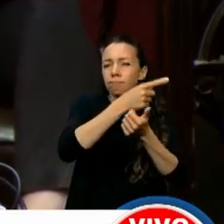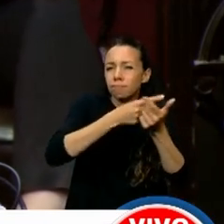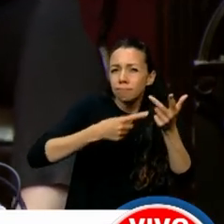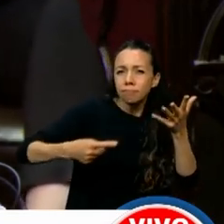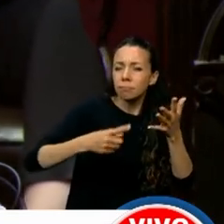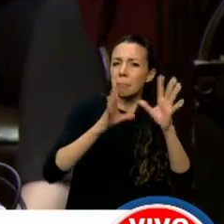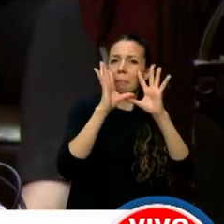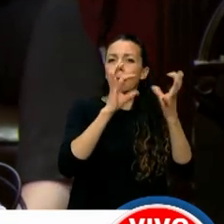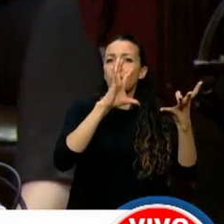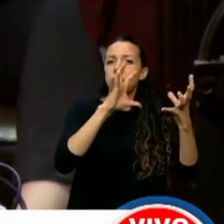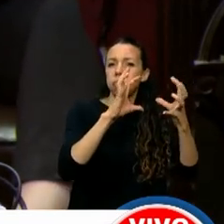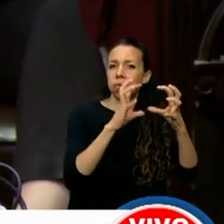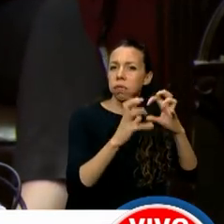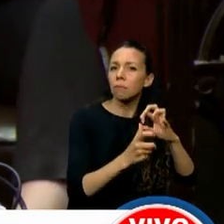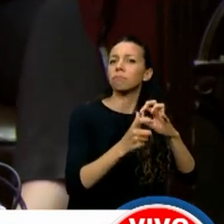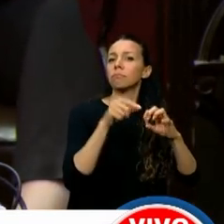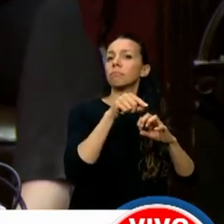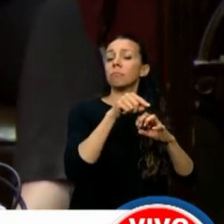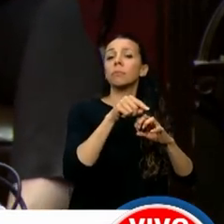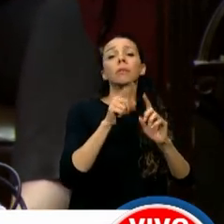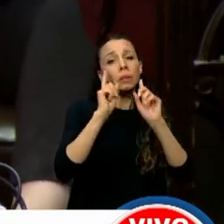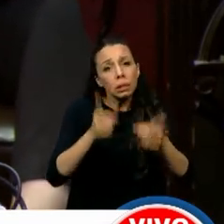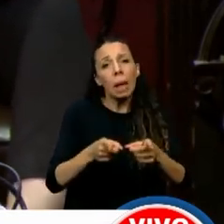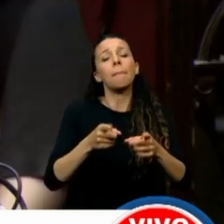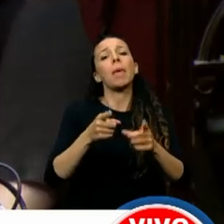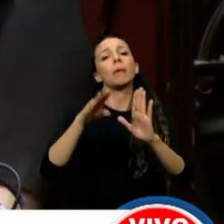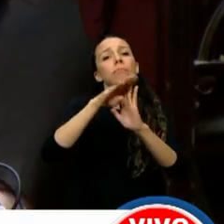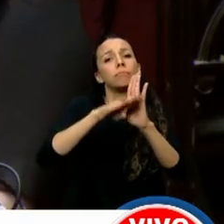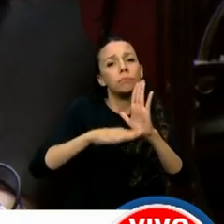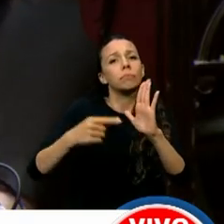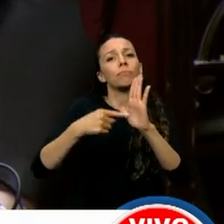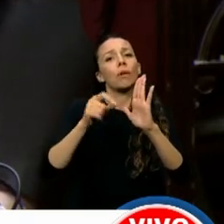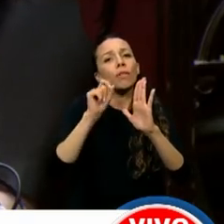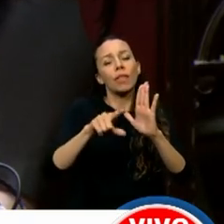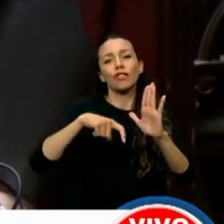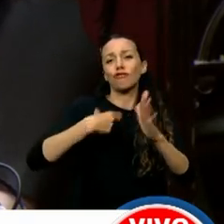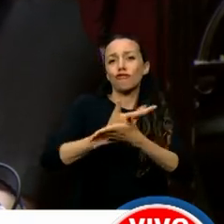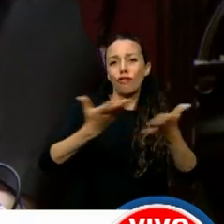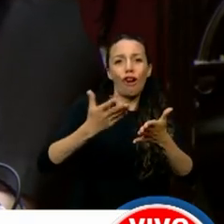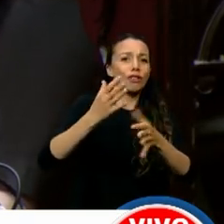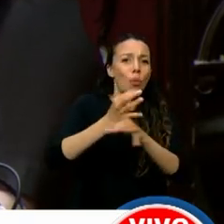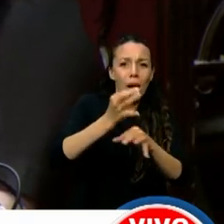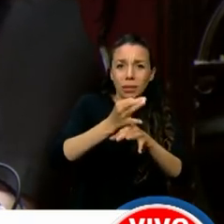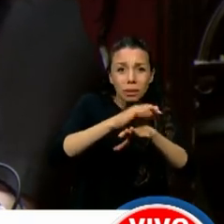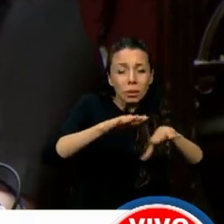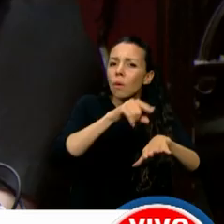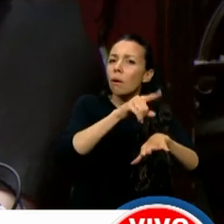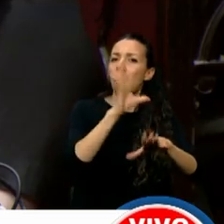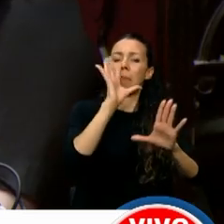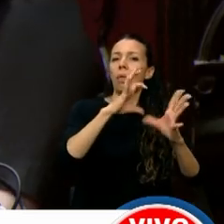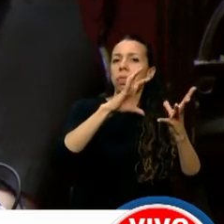y particularmente las políticas socioeducativas por eso la verdad que no sé